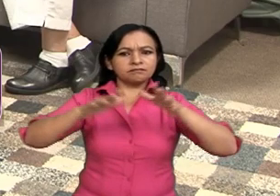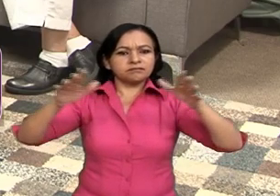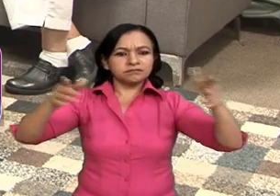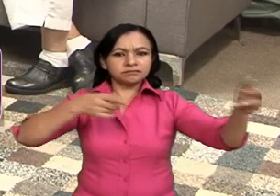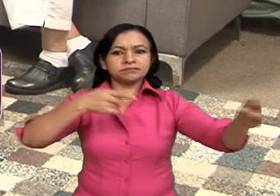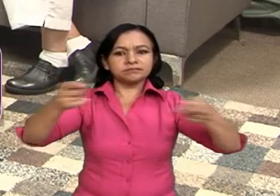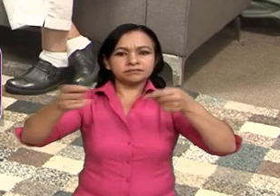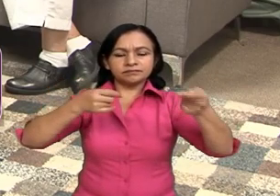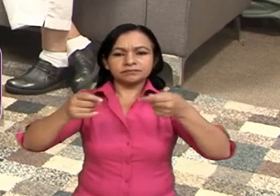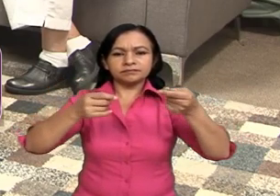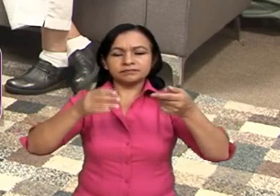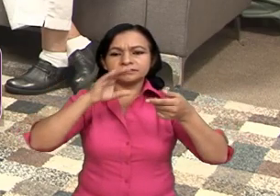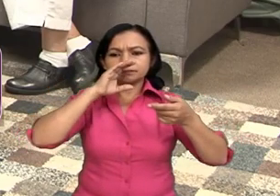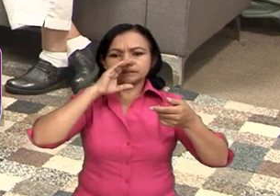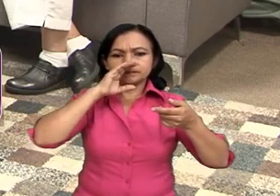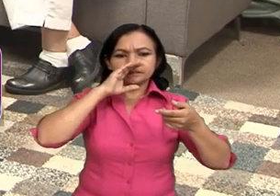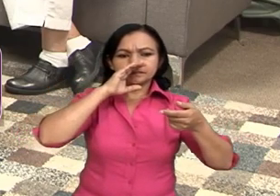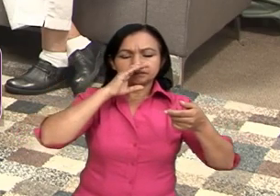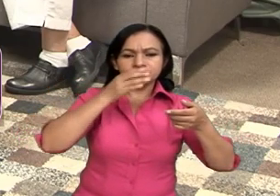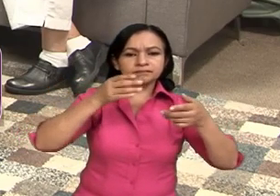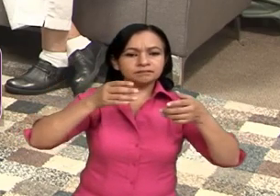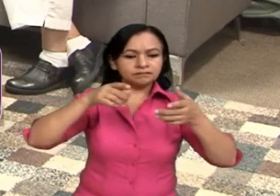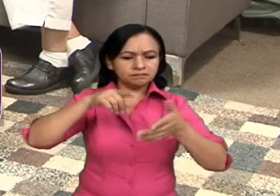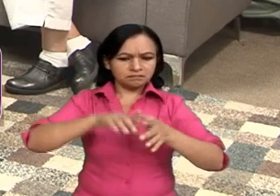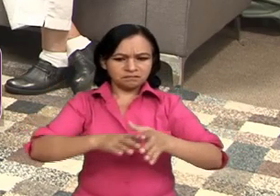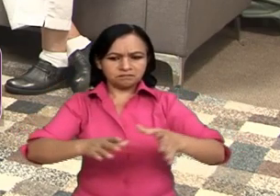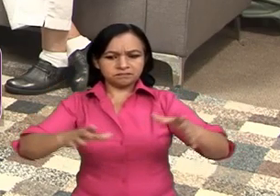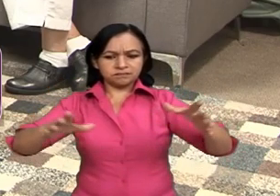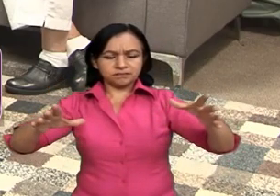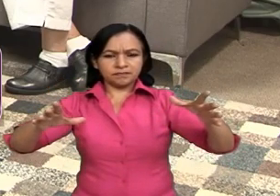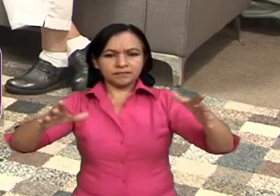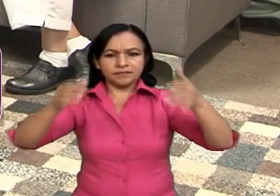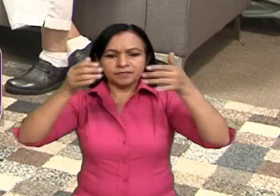han reproducido sus cerdas, sus gallinas, tienen